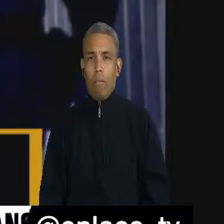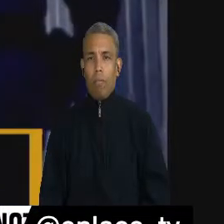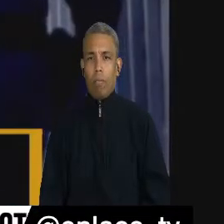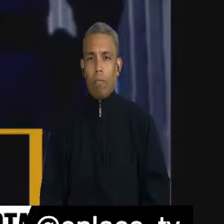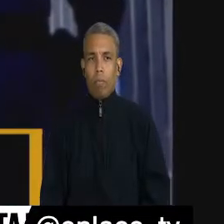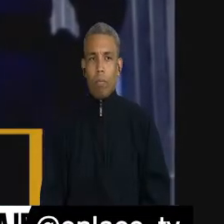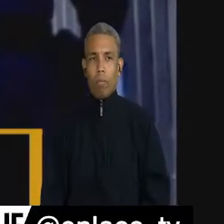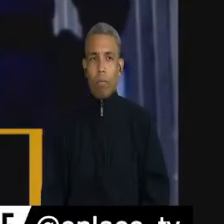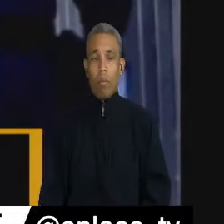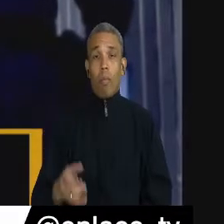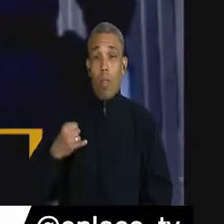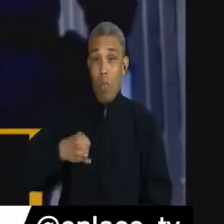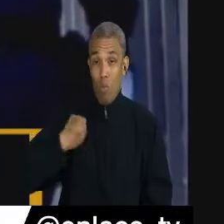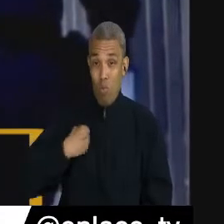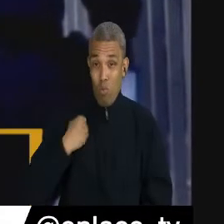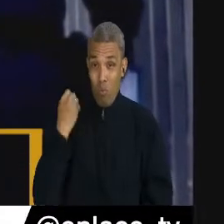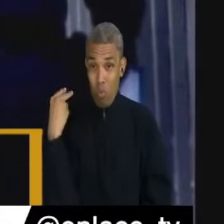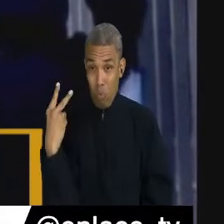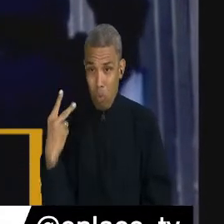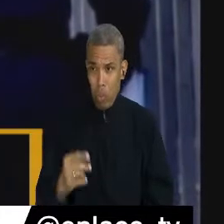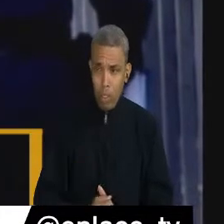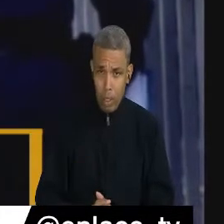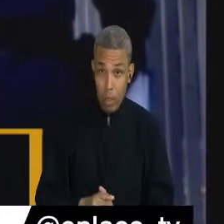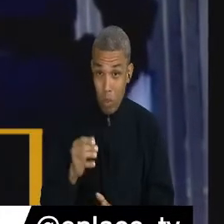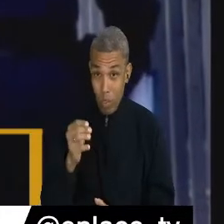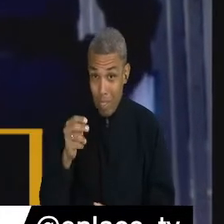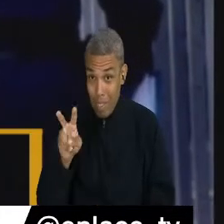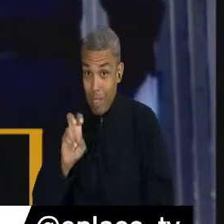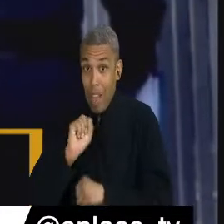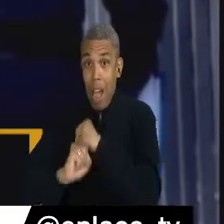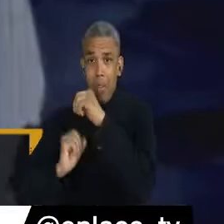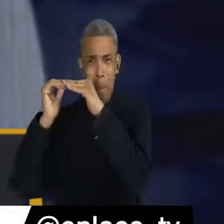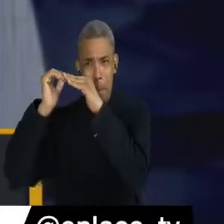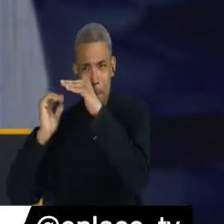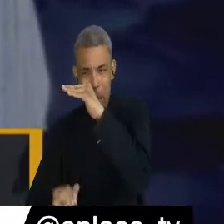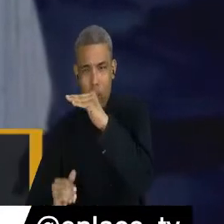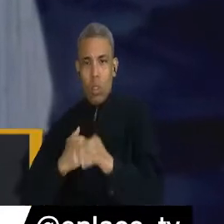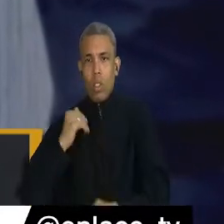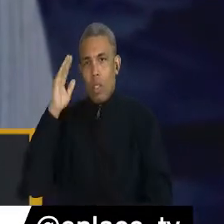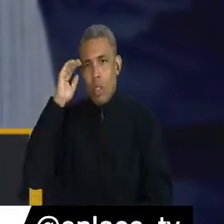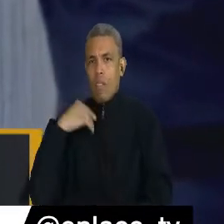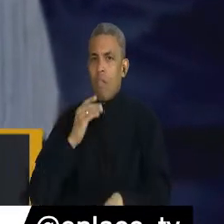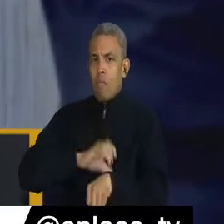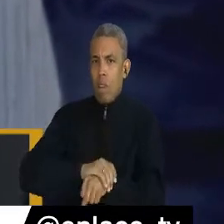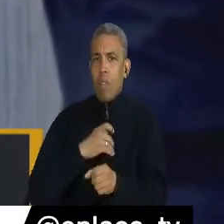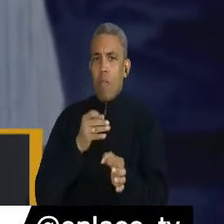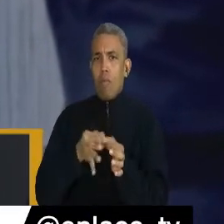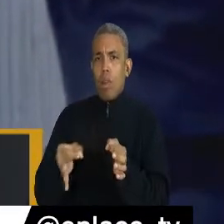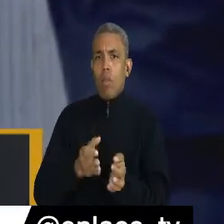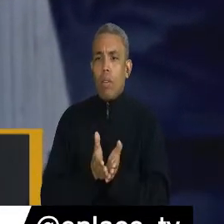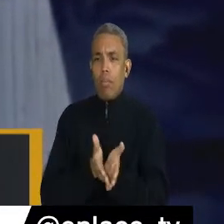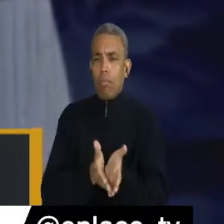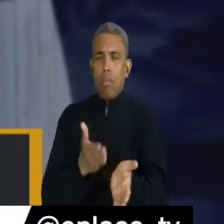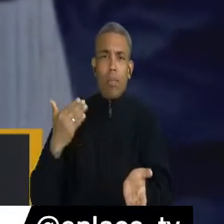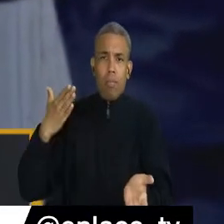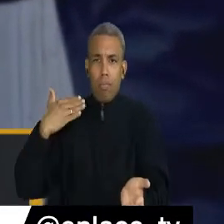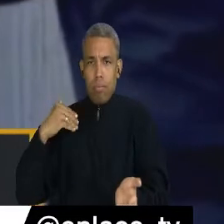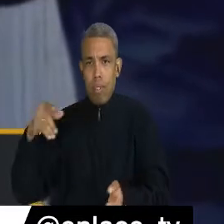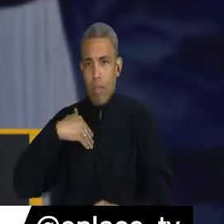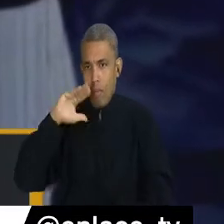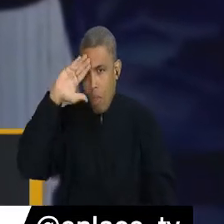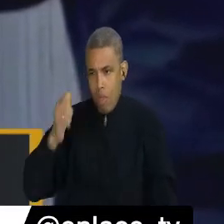Dos menores de edad cuyas edades no llegan ni a los 17 años fueron aprehendidos por la policía de Puerto Wilches minutos después de protagonizar un acto de abuso